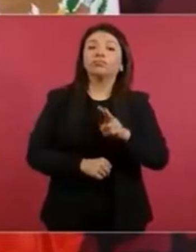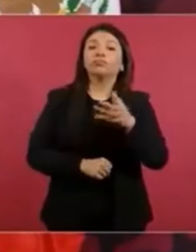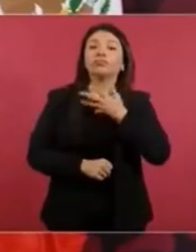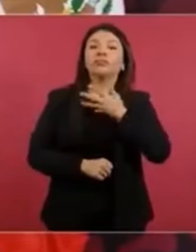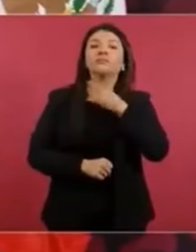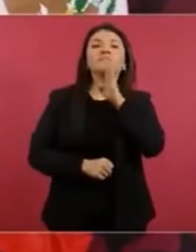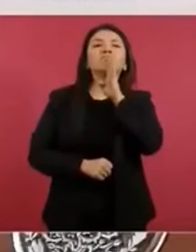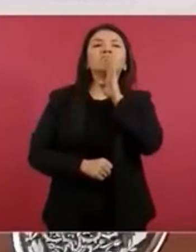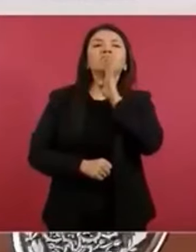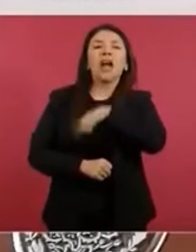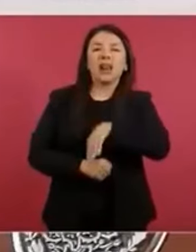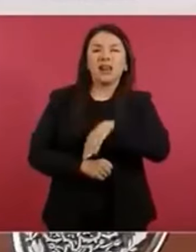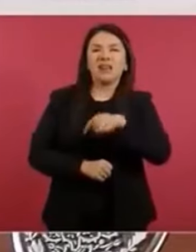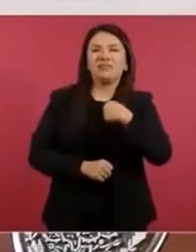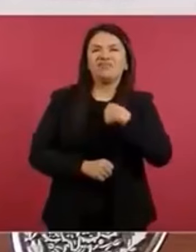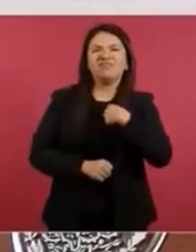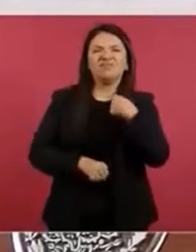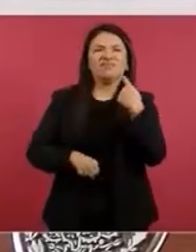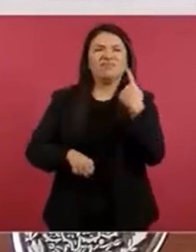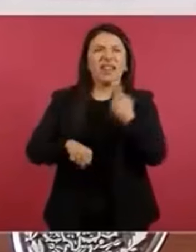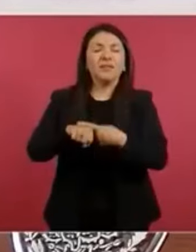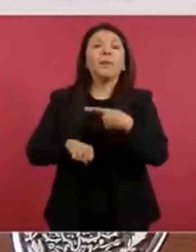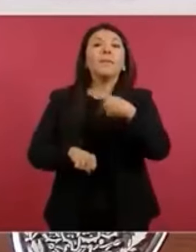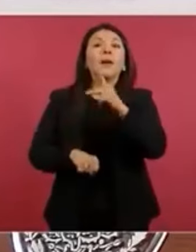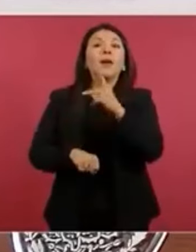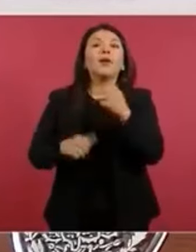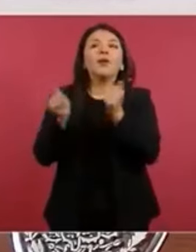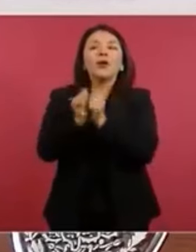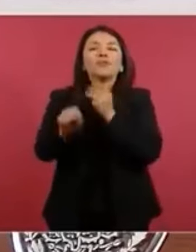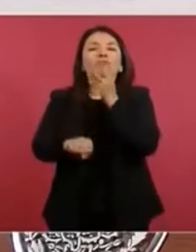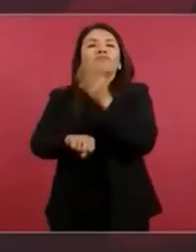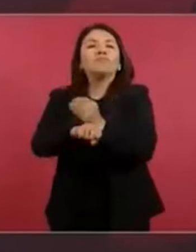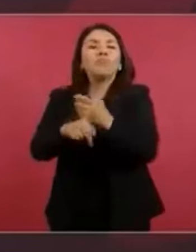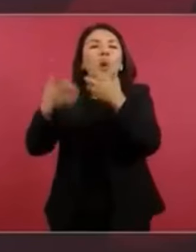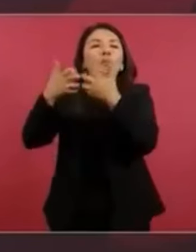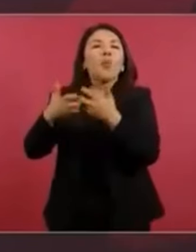carrocería, pero traigo motor nuevo.